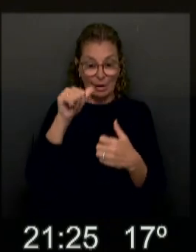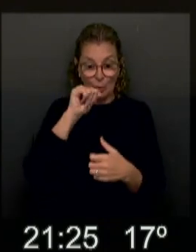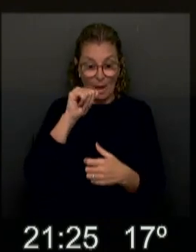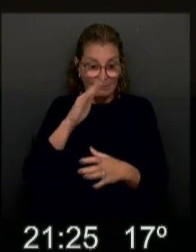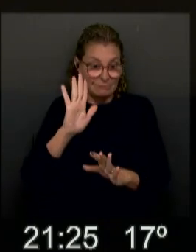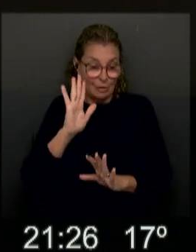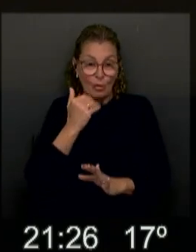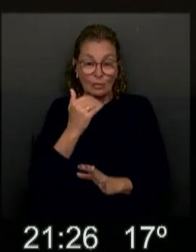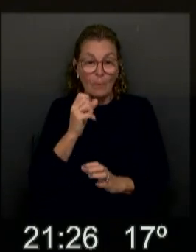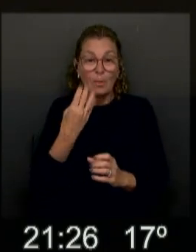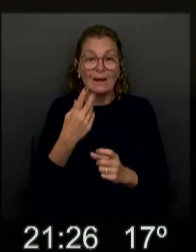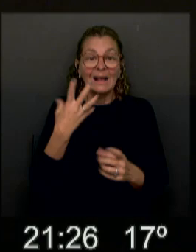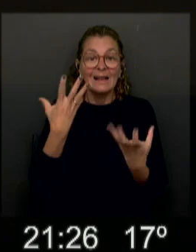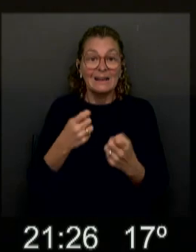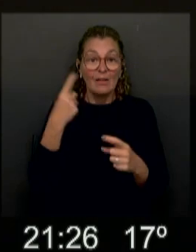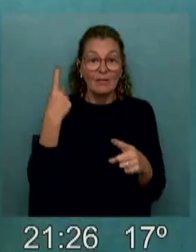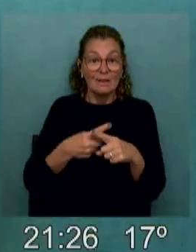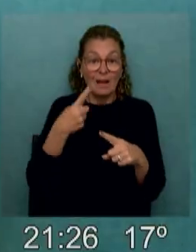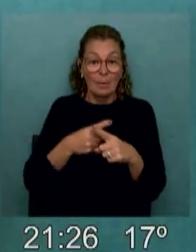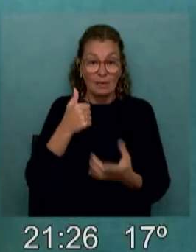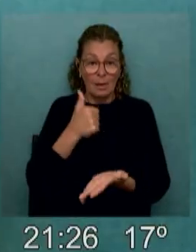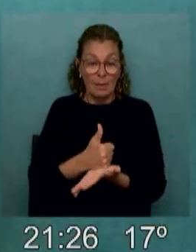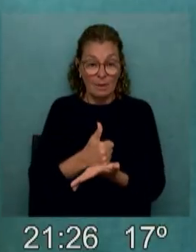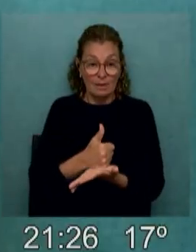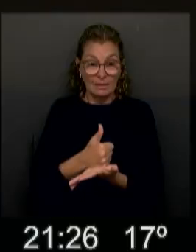Porque quería que festejemos. Y justo estábamos era ahí.